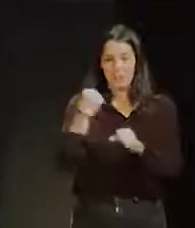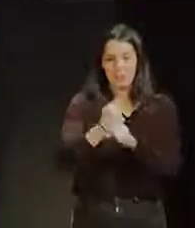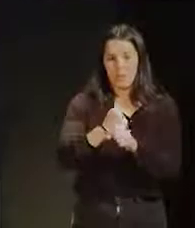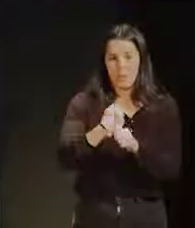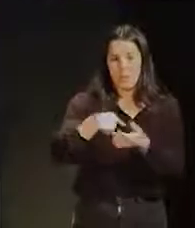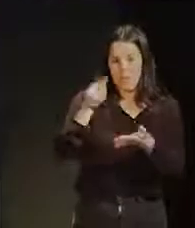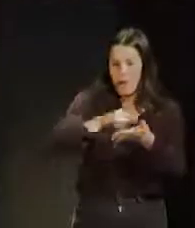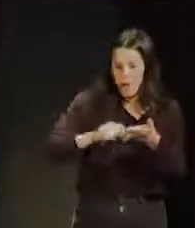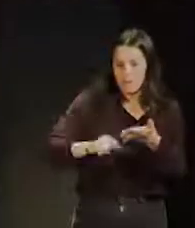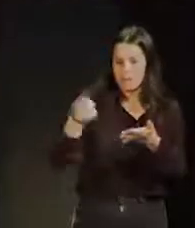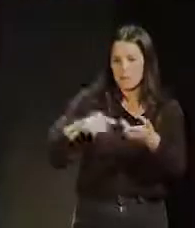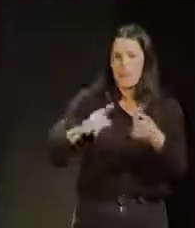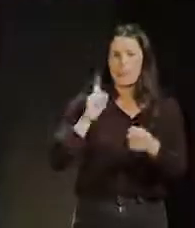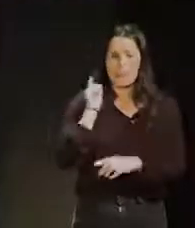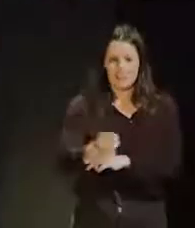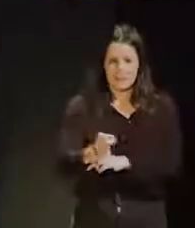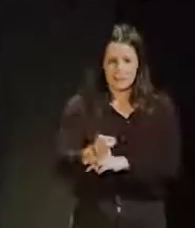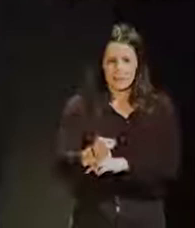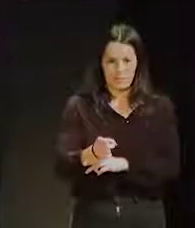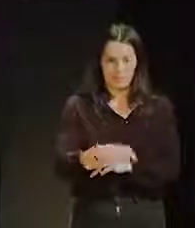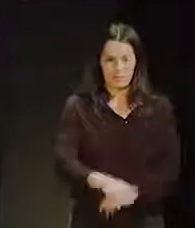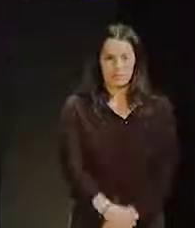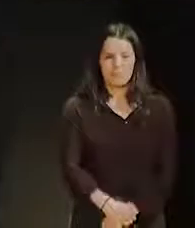directora, yo tengo una red de